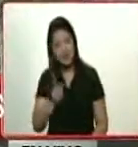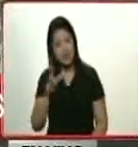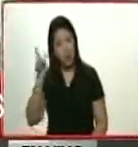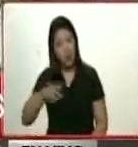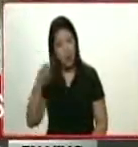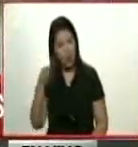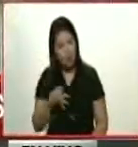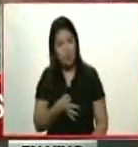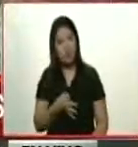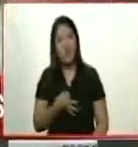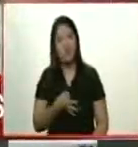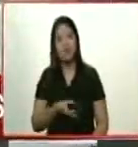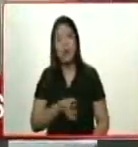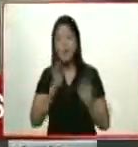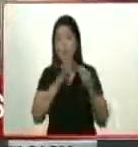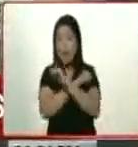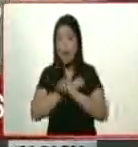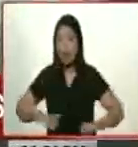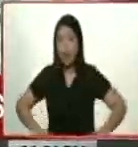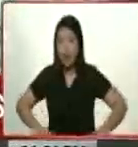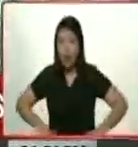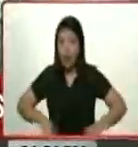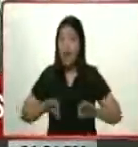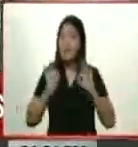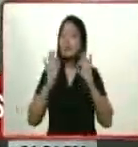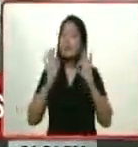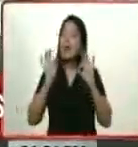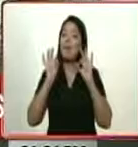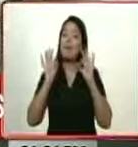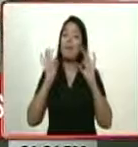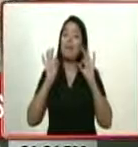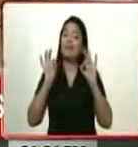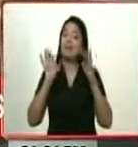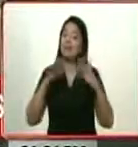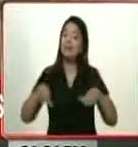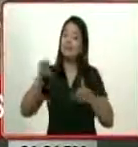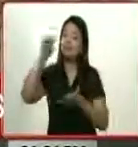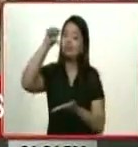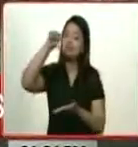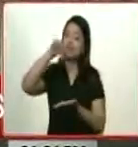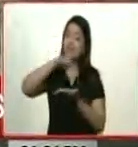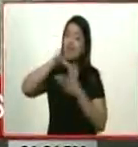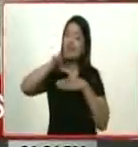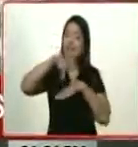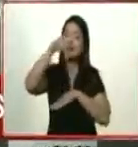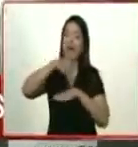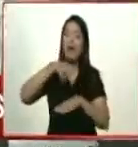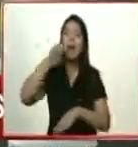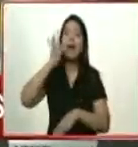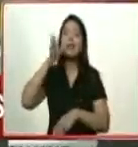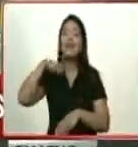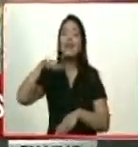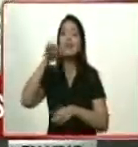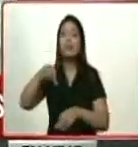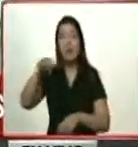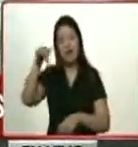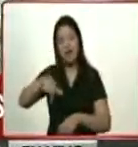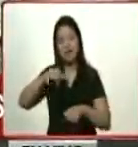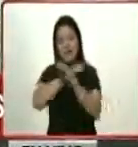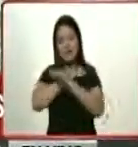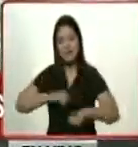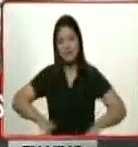legalmente. Y pudieran también estar saliendo en barquitos algunos sacos como estos que están allí para Europa. ¡Qué demanda del café de calidad